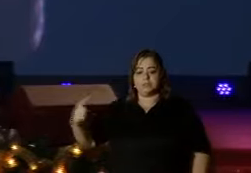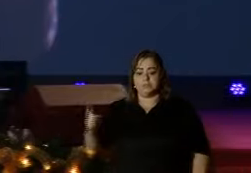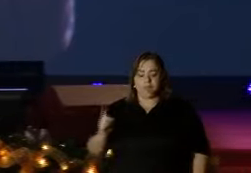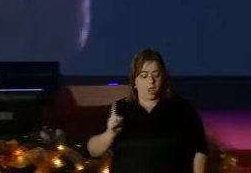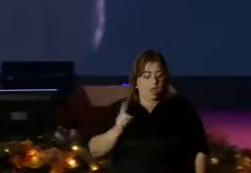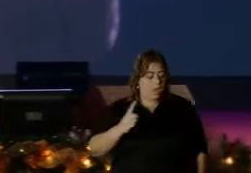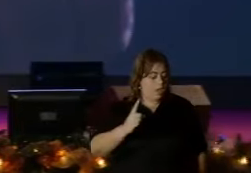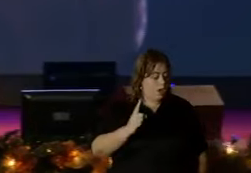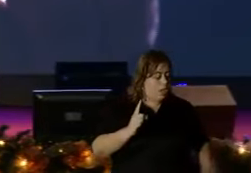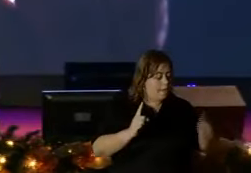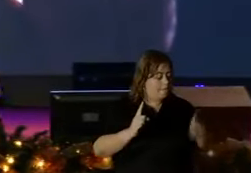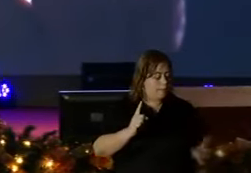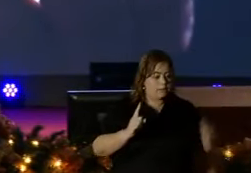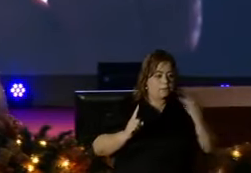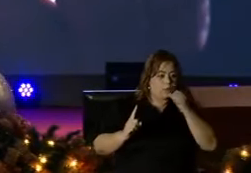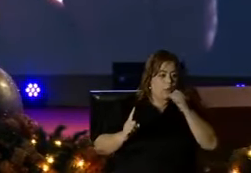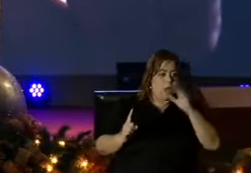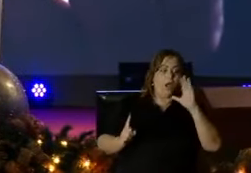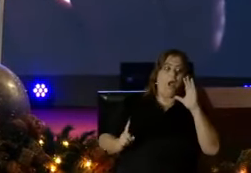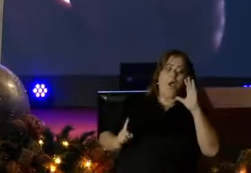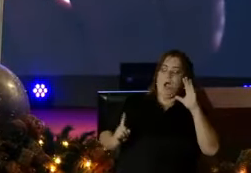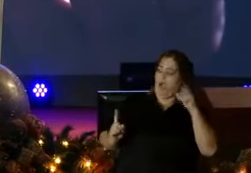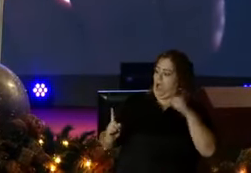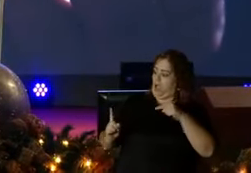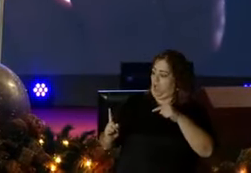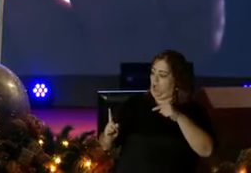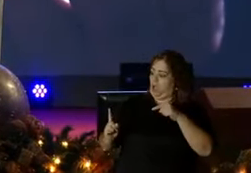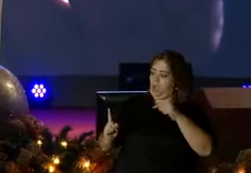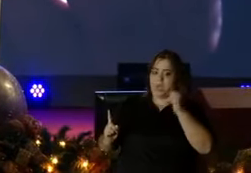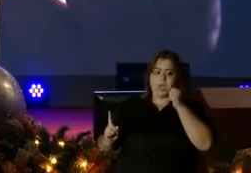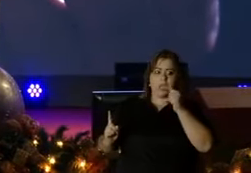espantaron, ¿cómo? Grandemente.